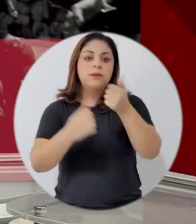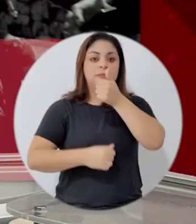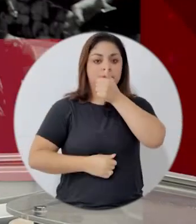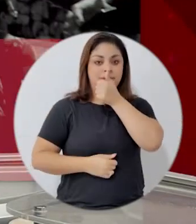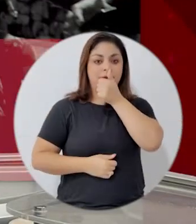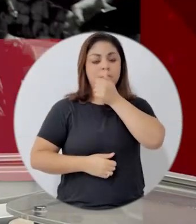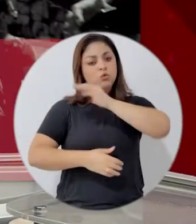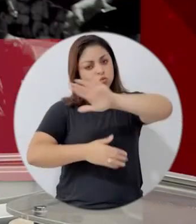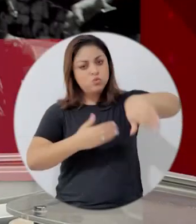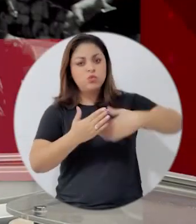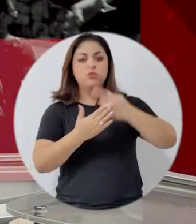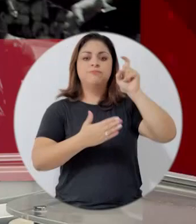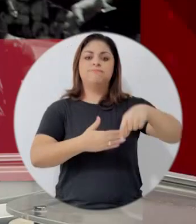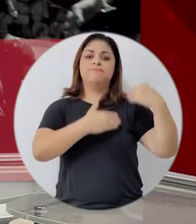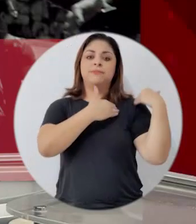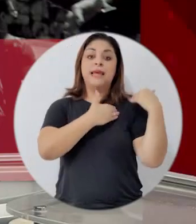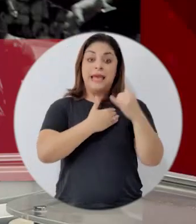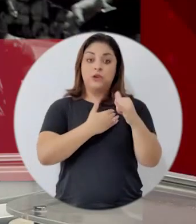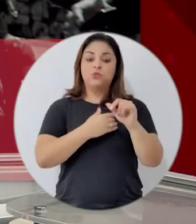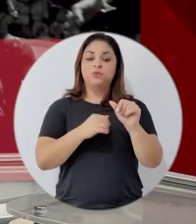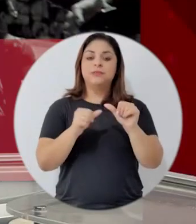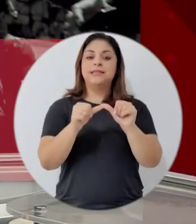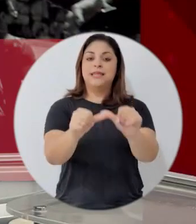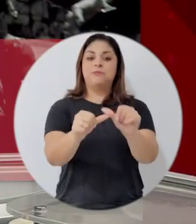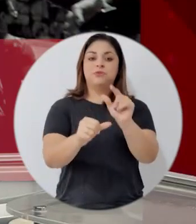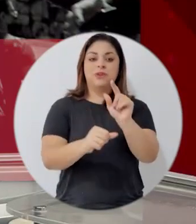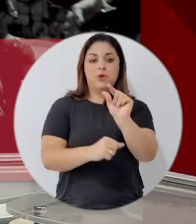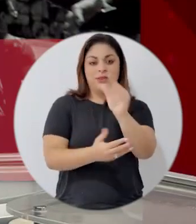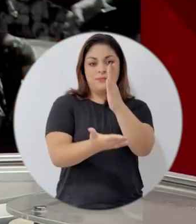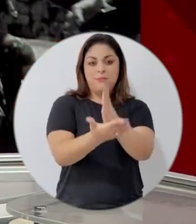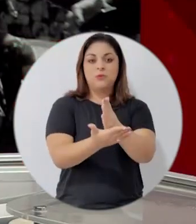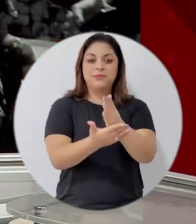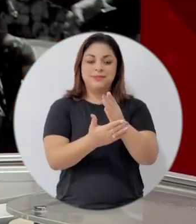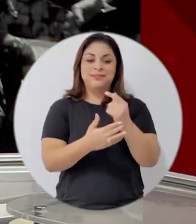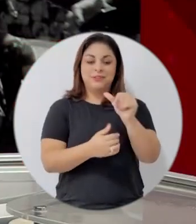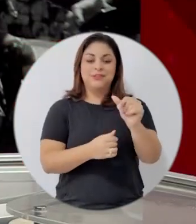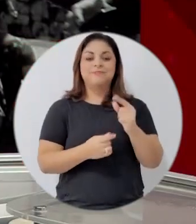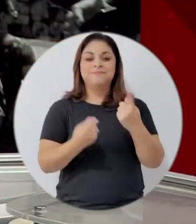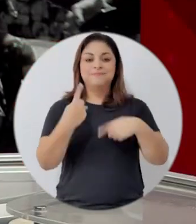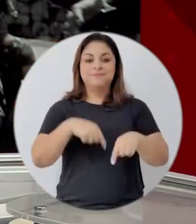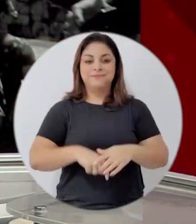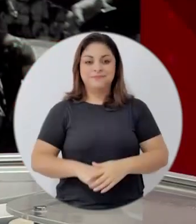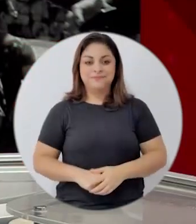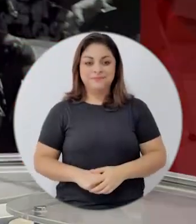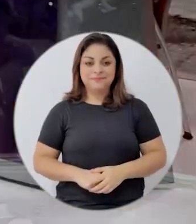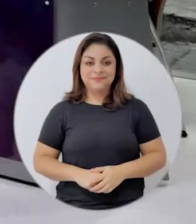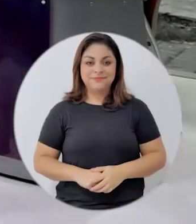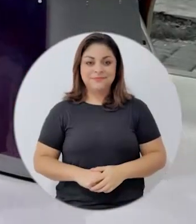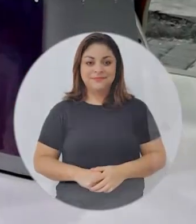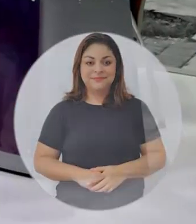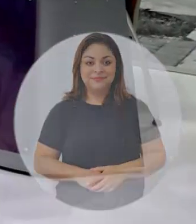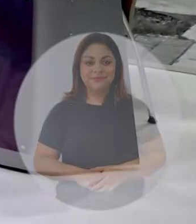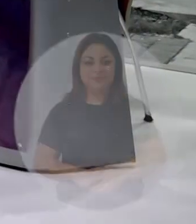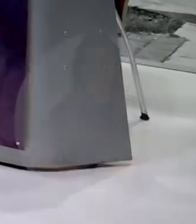todas y a todos. De eso vamos a seguir hablando después de la pausa. Quédese con Una Mirada que ya regresamos.